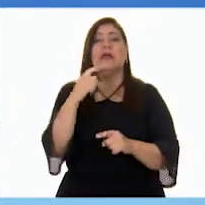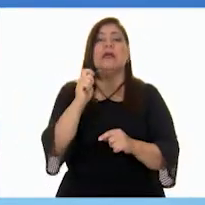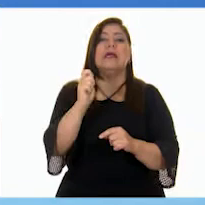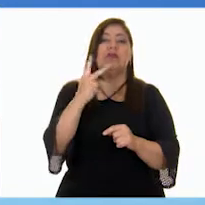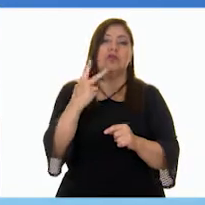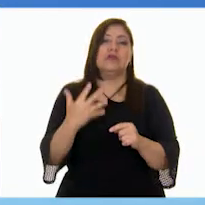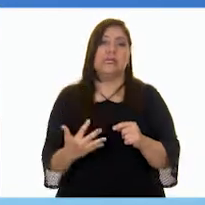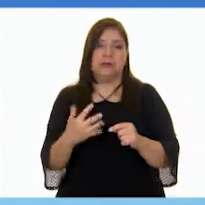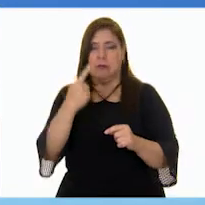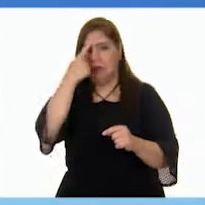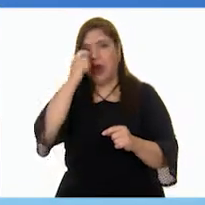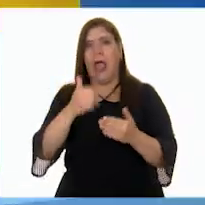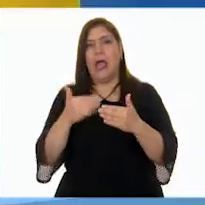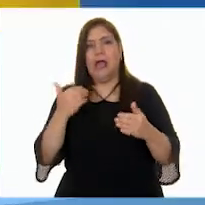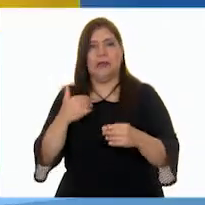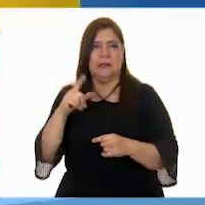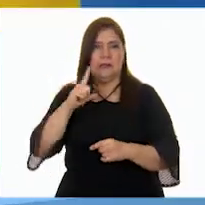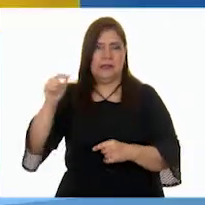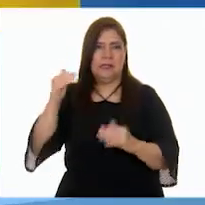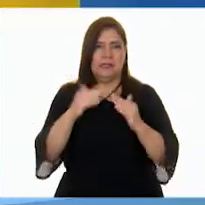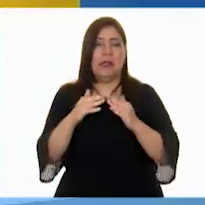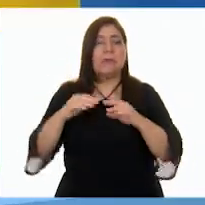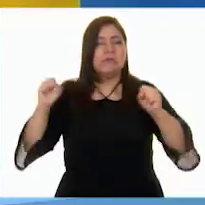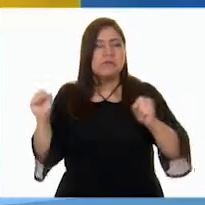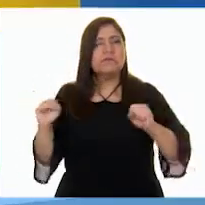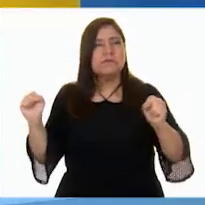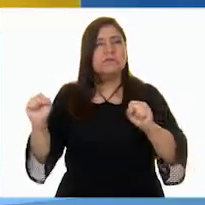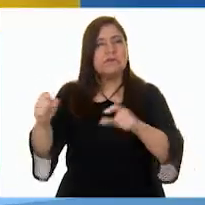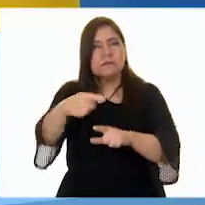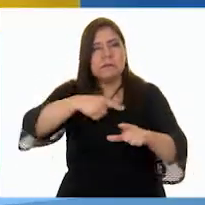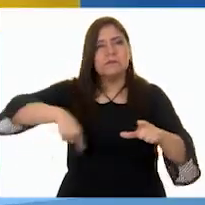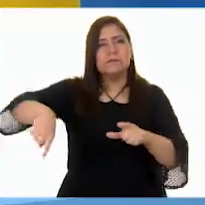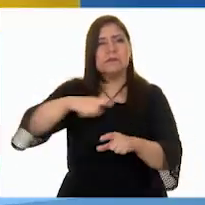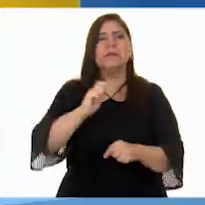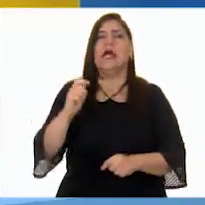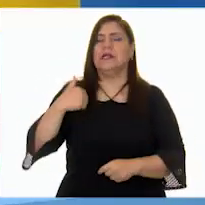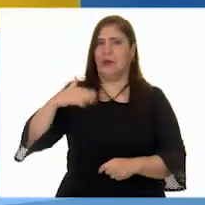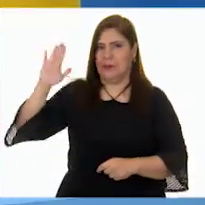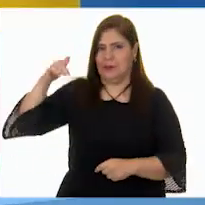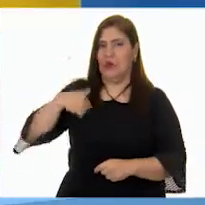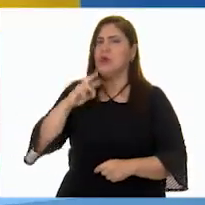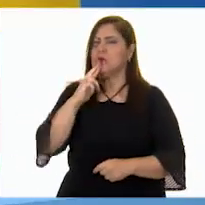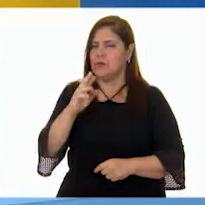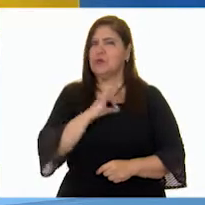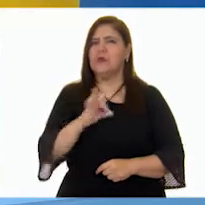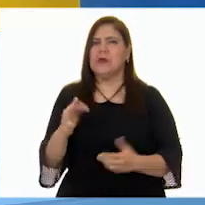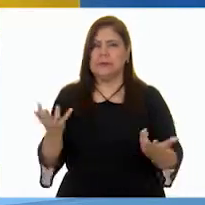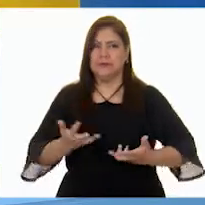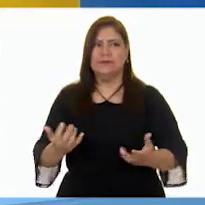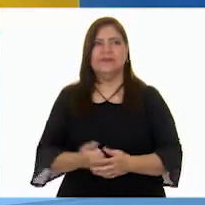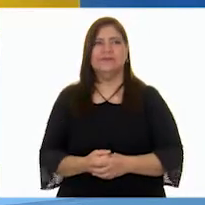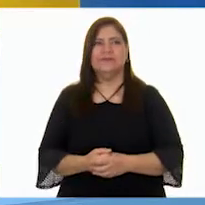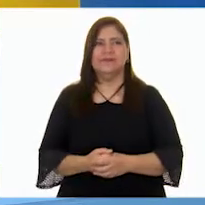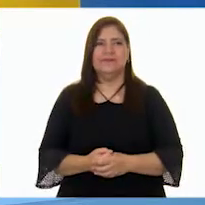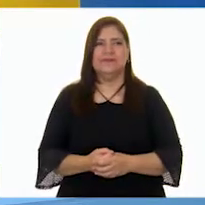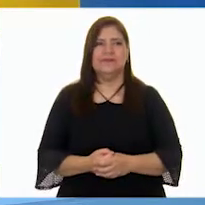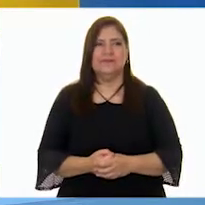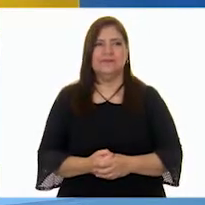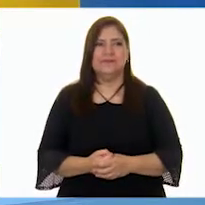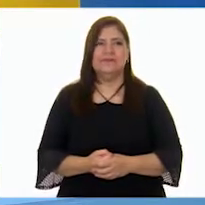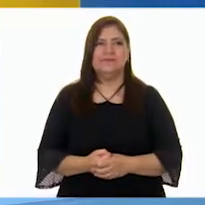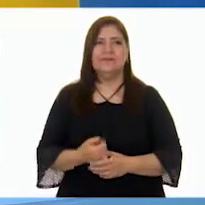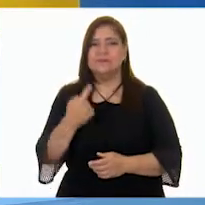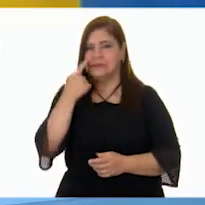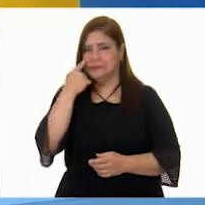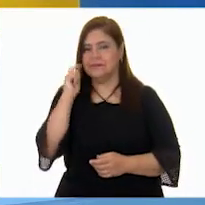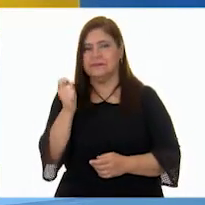irnos a la casa. Bueno. Maestra, yo puedo responder esa pregunta. A ver, sí, María, sí, adelante, sí, adelante. Pues